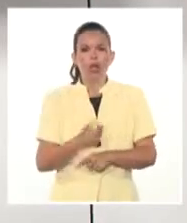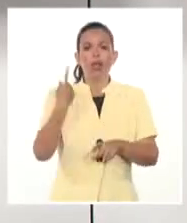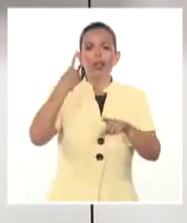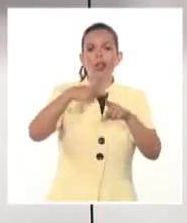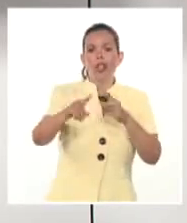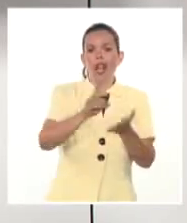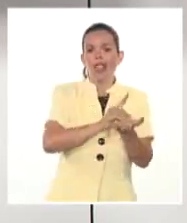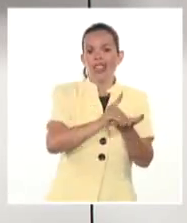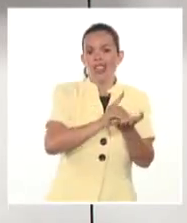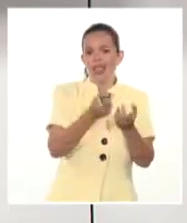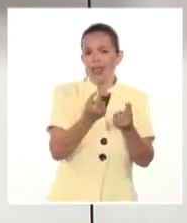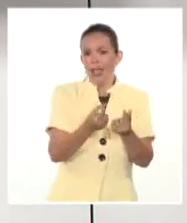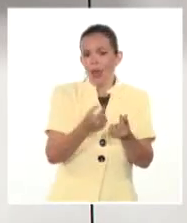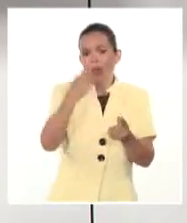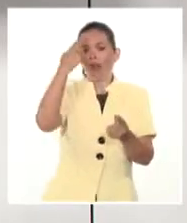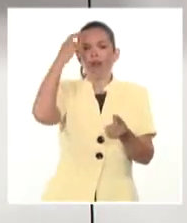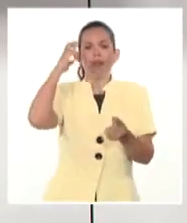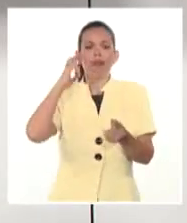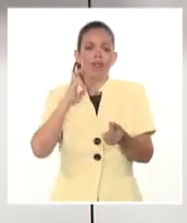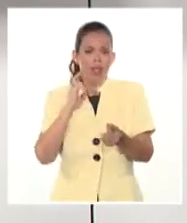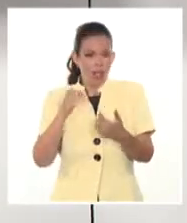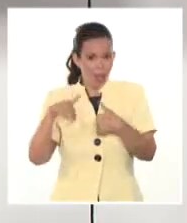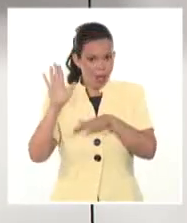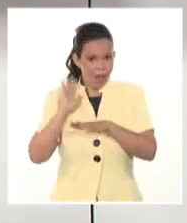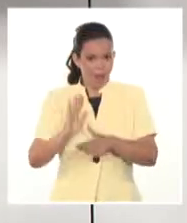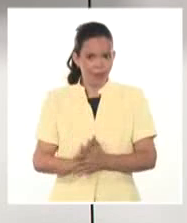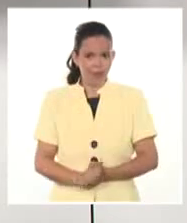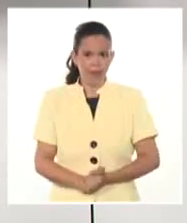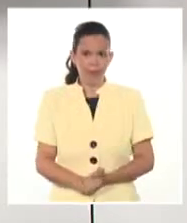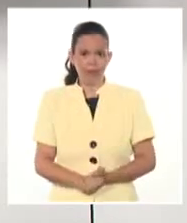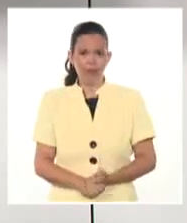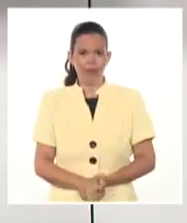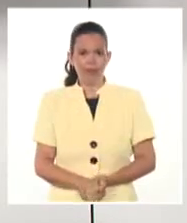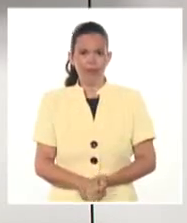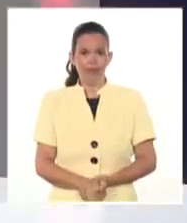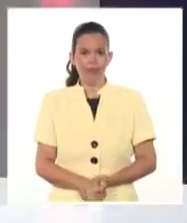antaño, urgencias que ahora siguen posponiéndose. Así como le cuento, buenas tardes.